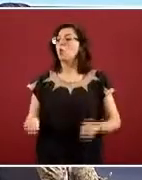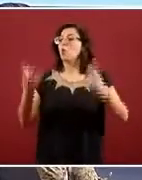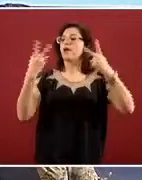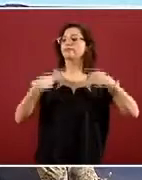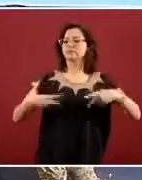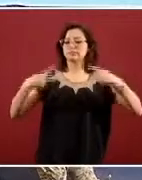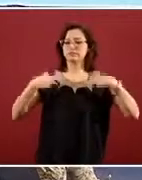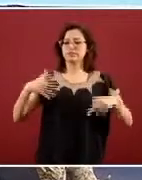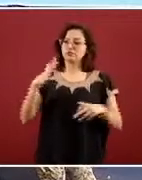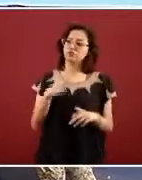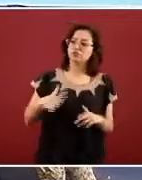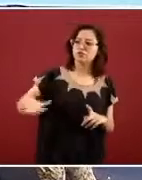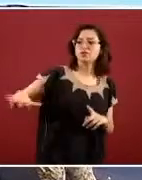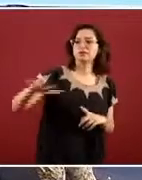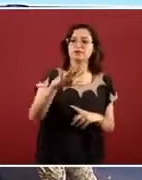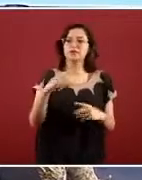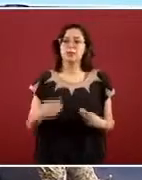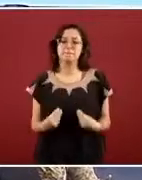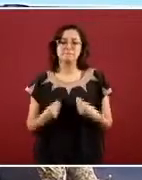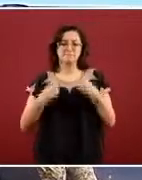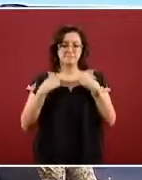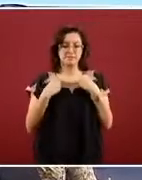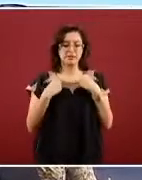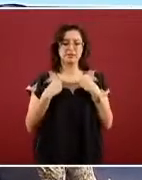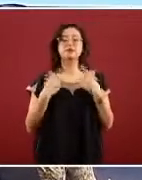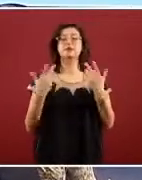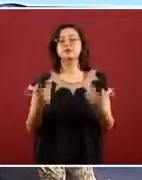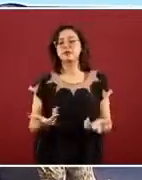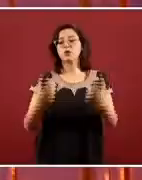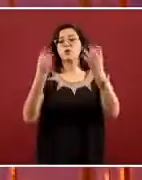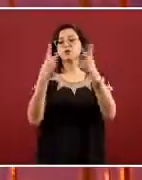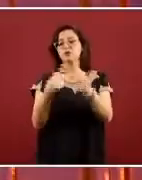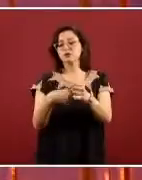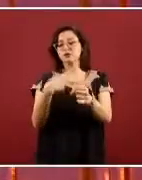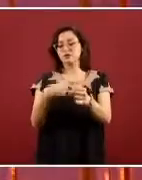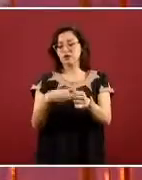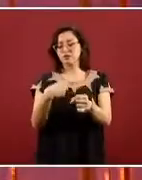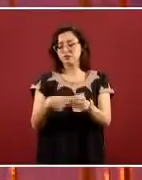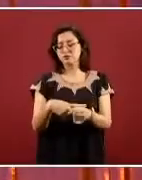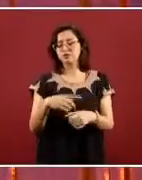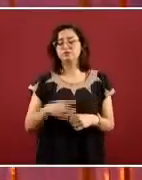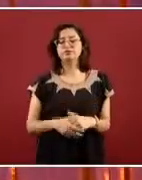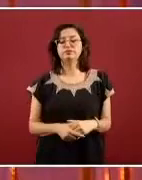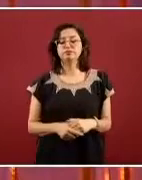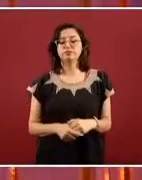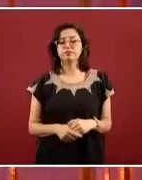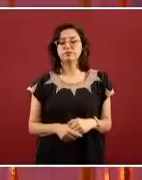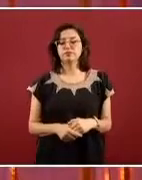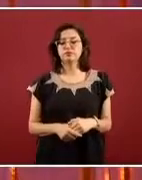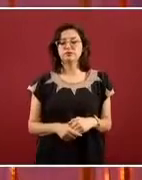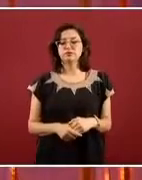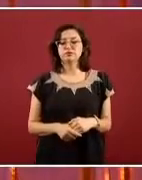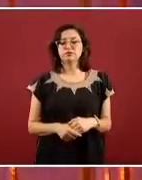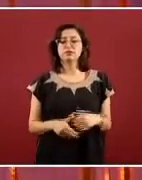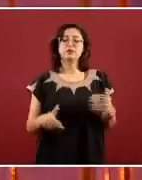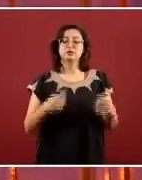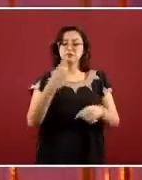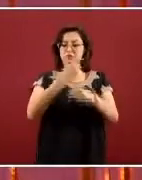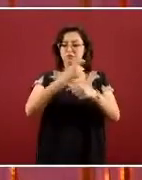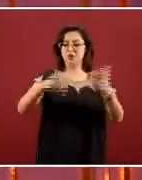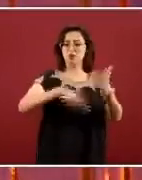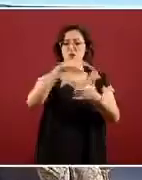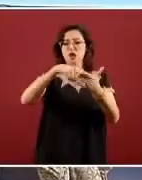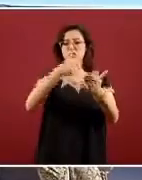de enfermedad acumulada, es decir, por cantidad de casos que se han confirmado, estando bajo este esquema Ciudad de